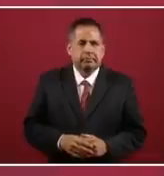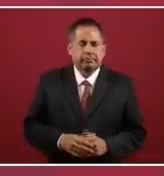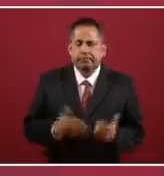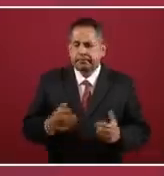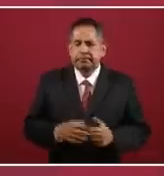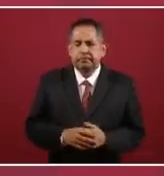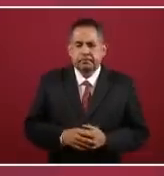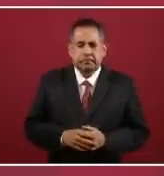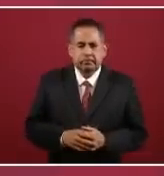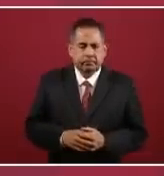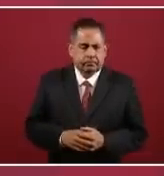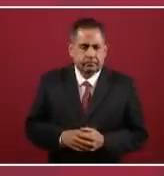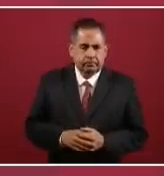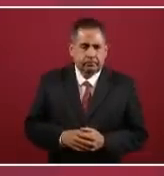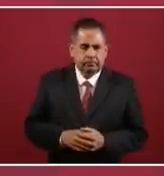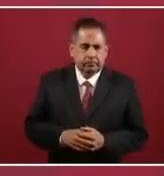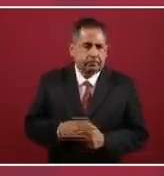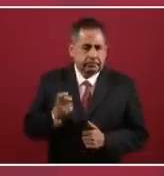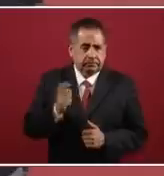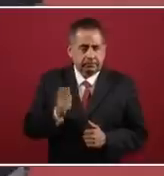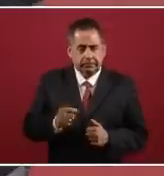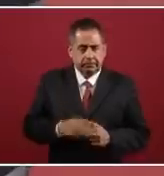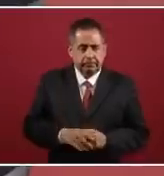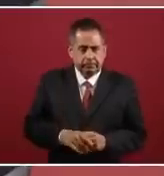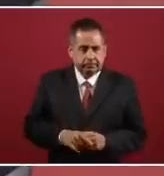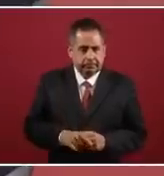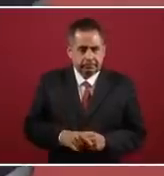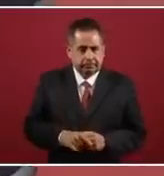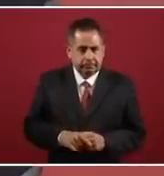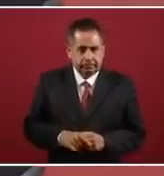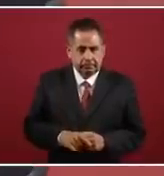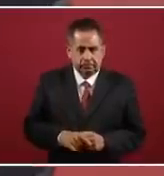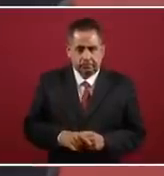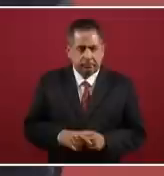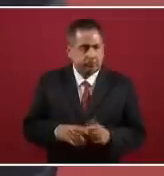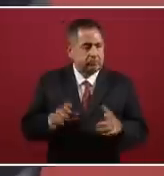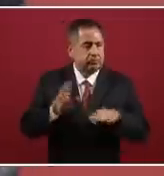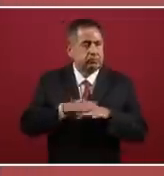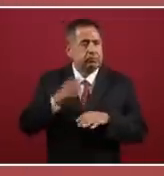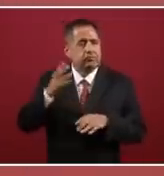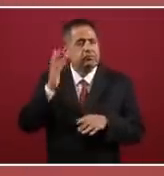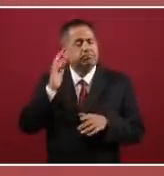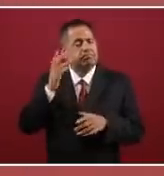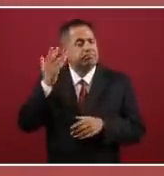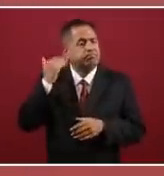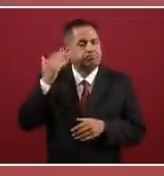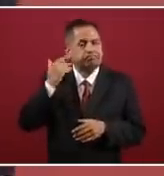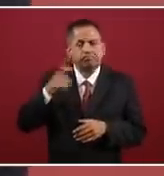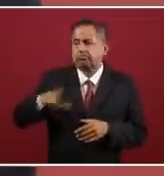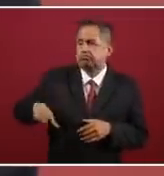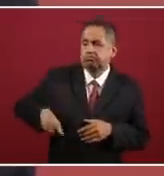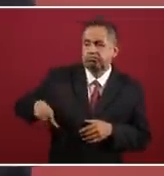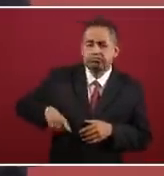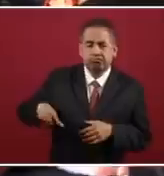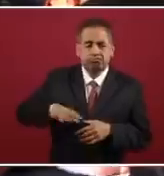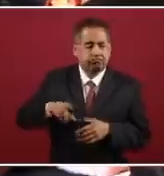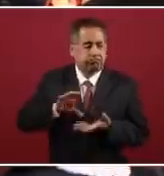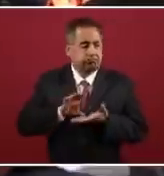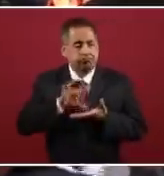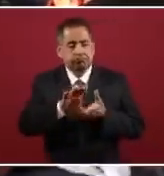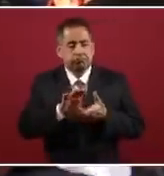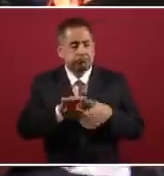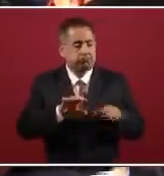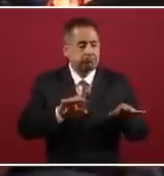Porque es un embudo el gobierno,